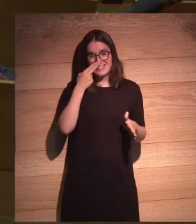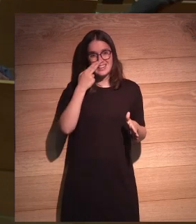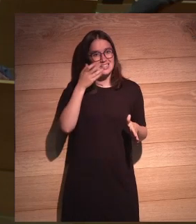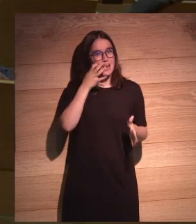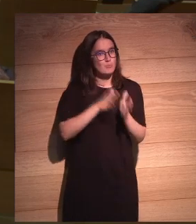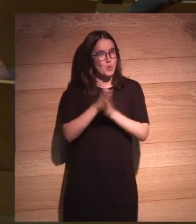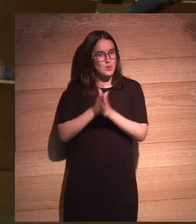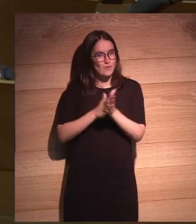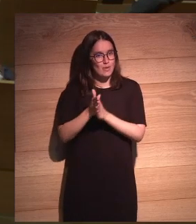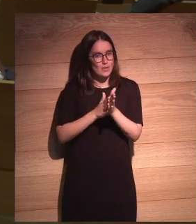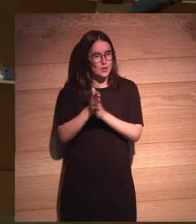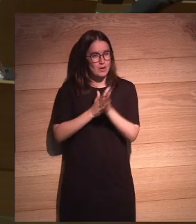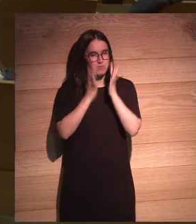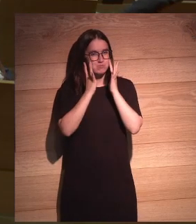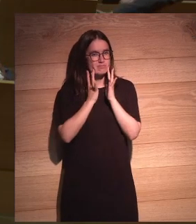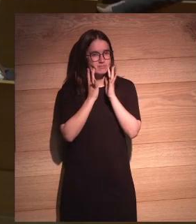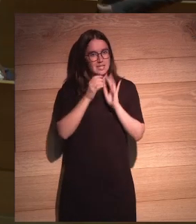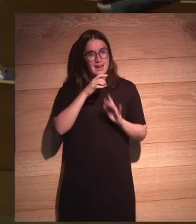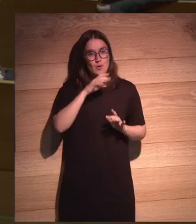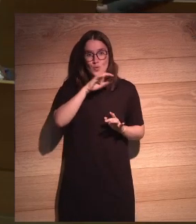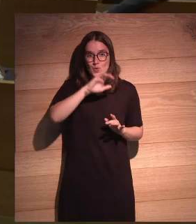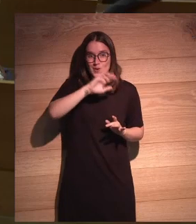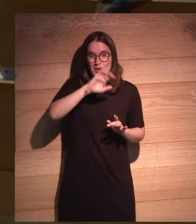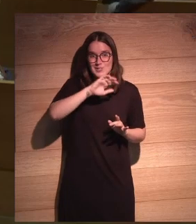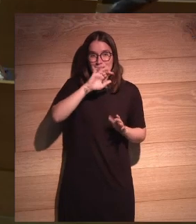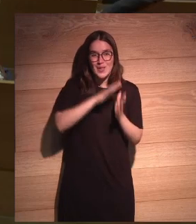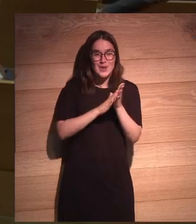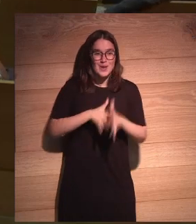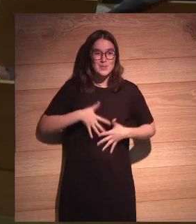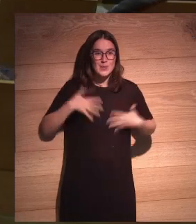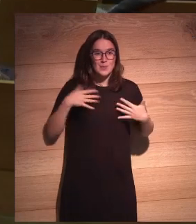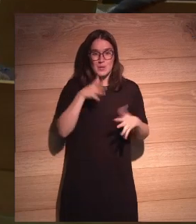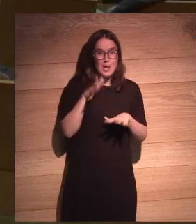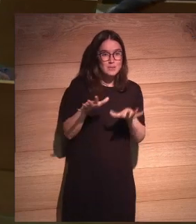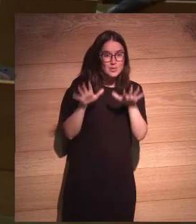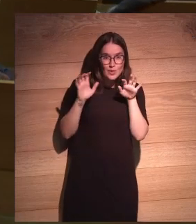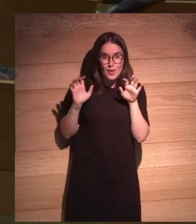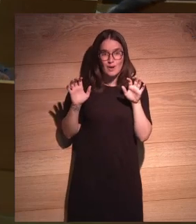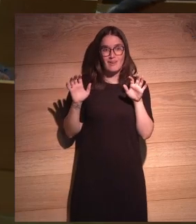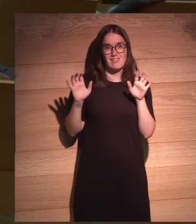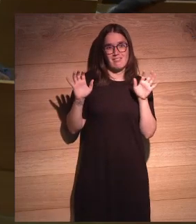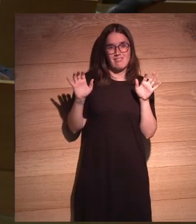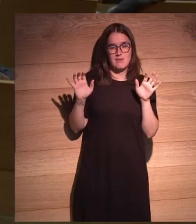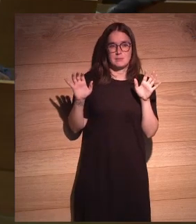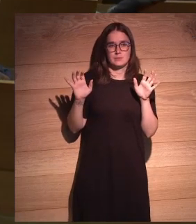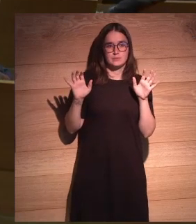real motivacional intrínseco de la curiosidad, la emoción por el aprendizaje, el